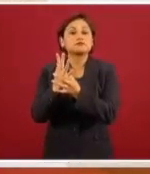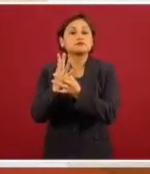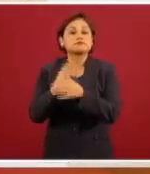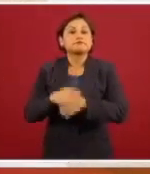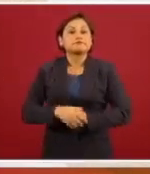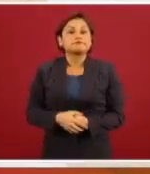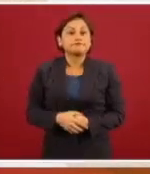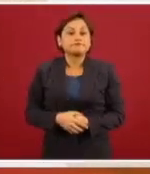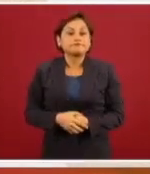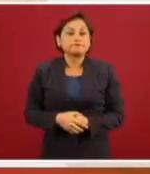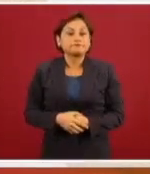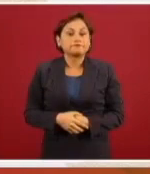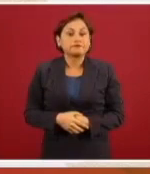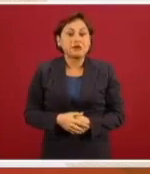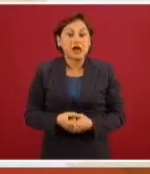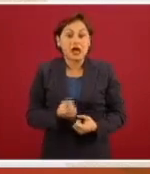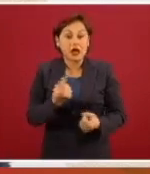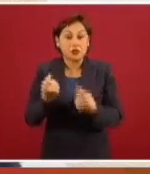egoísta,